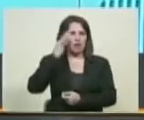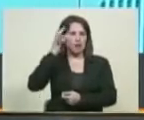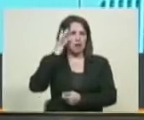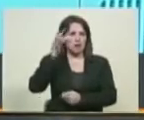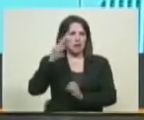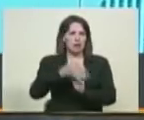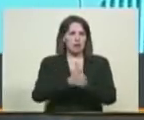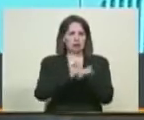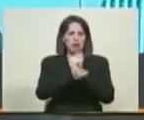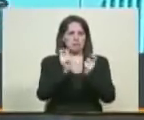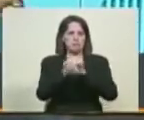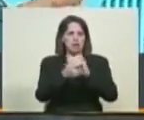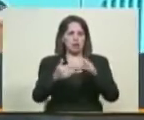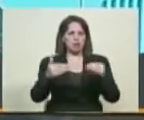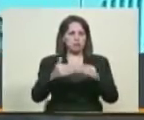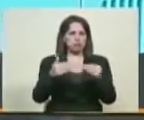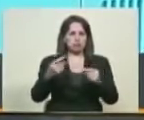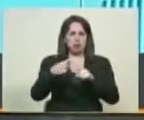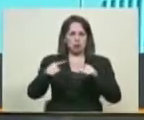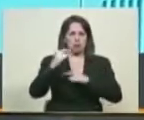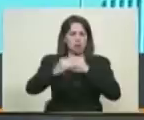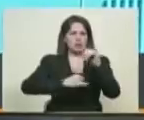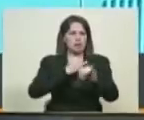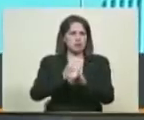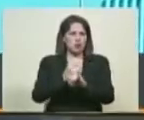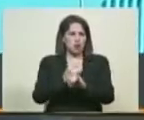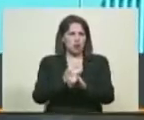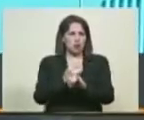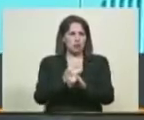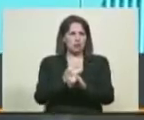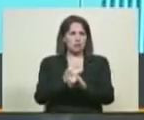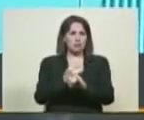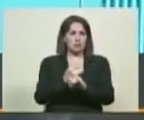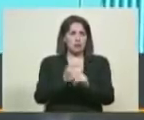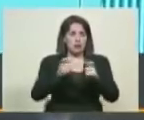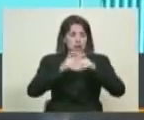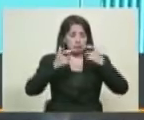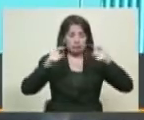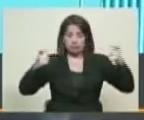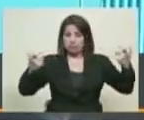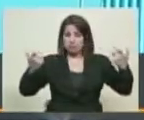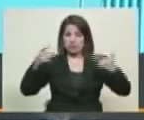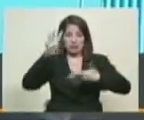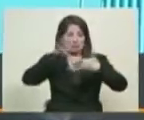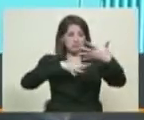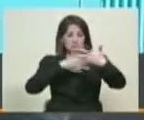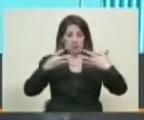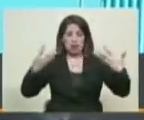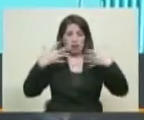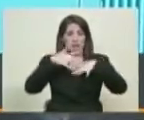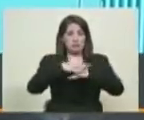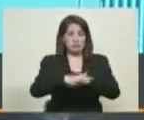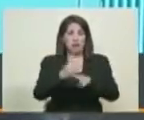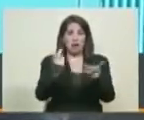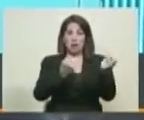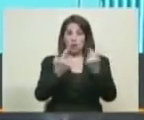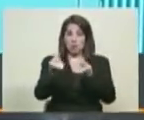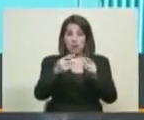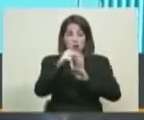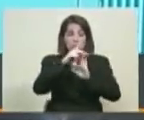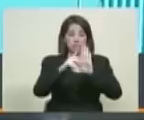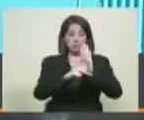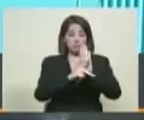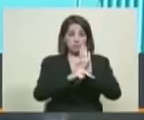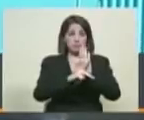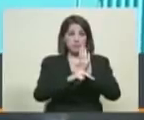cambiario, nacional, internacional, abarca todos los aspectos de la economía. Creo que es el programa económico